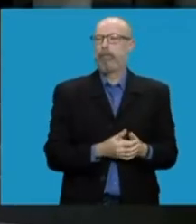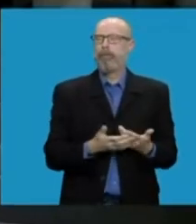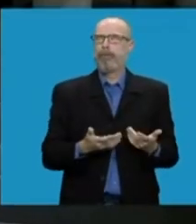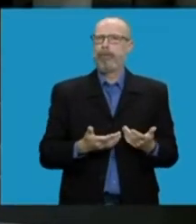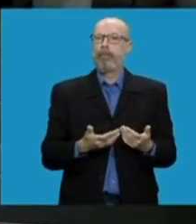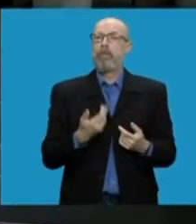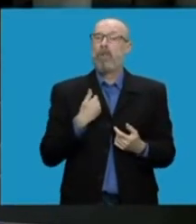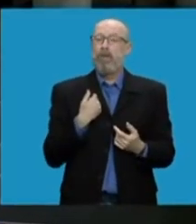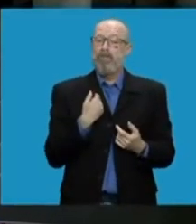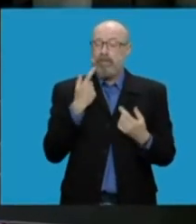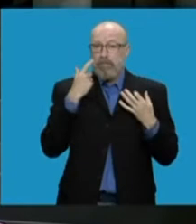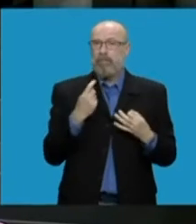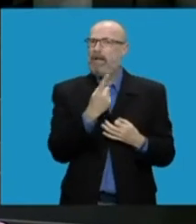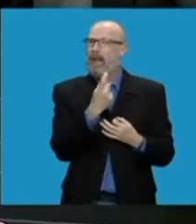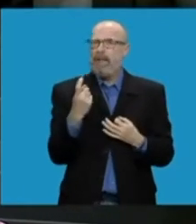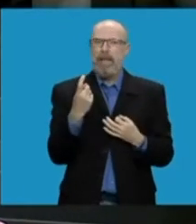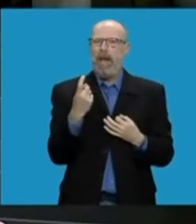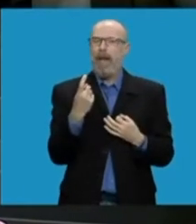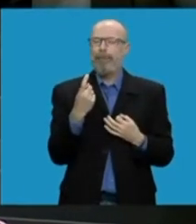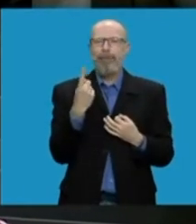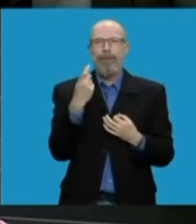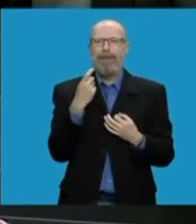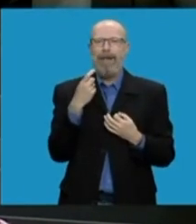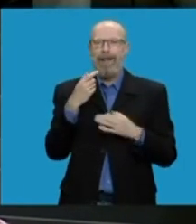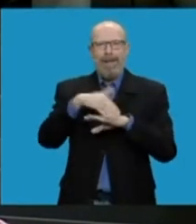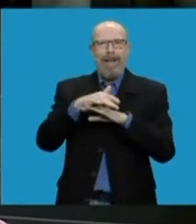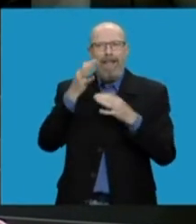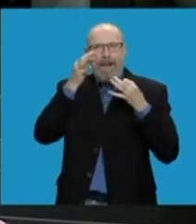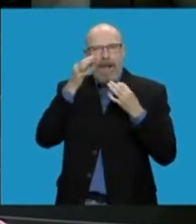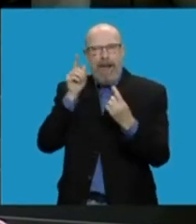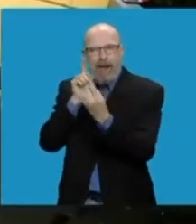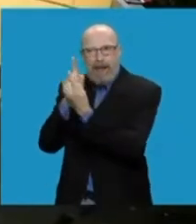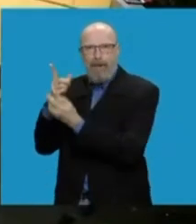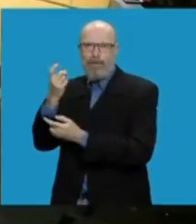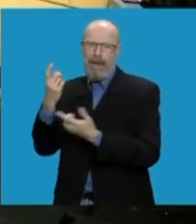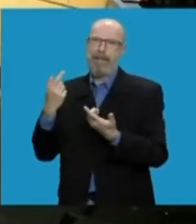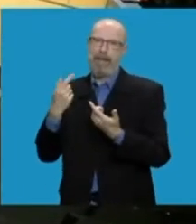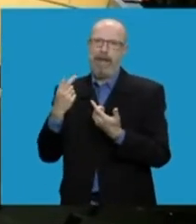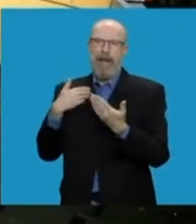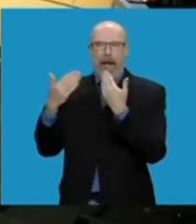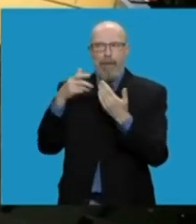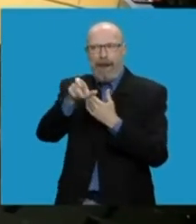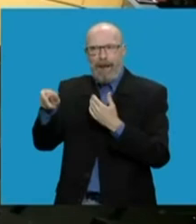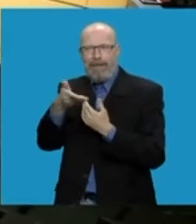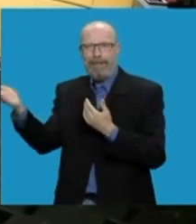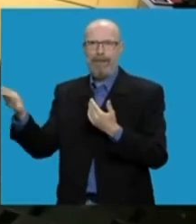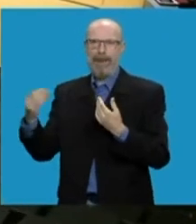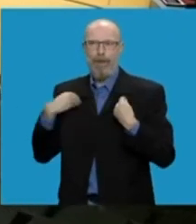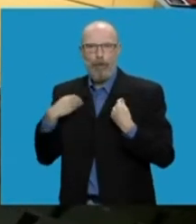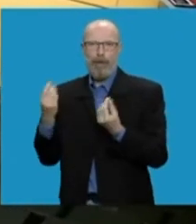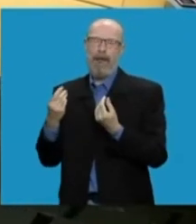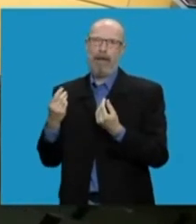Siento mucho la necesidad de estar con el micrófono, de salir a la calle, de hablar con la gente, de disfrutar en